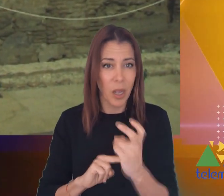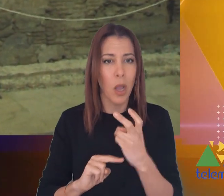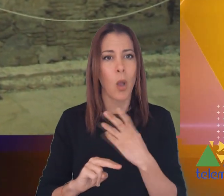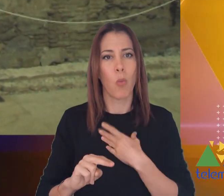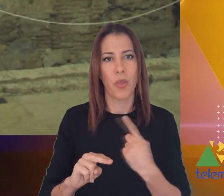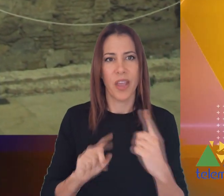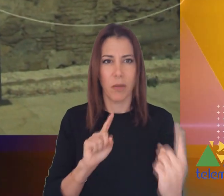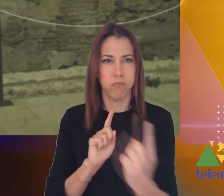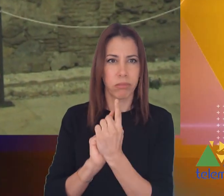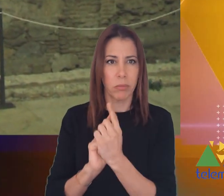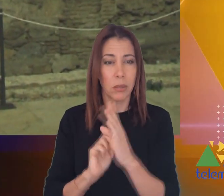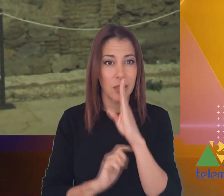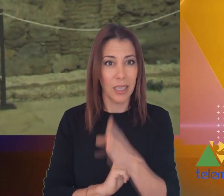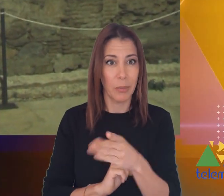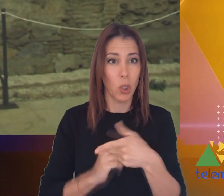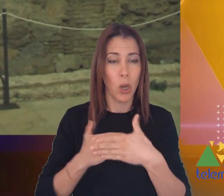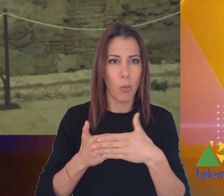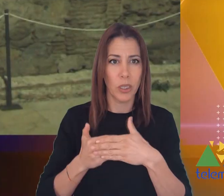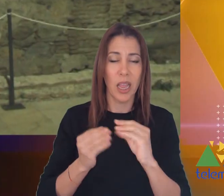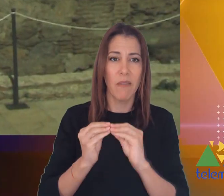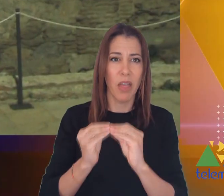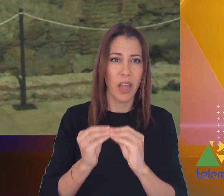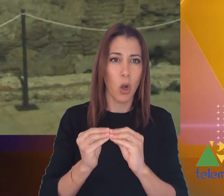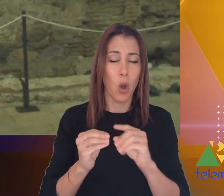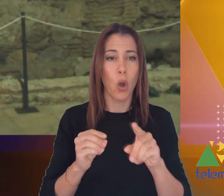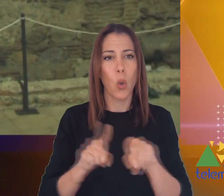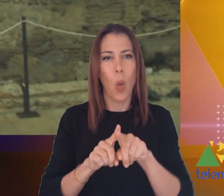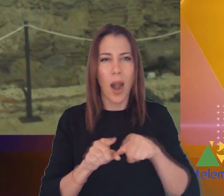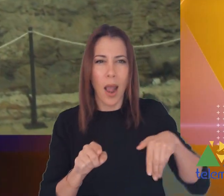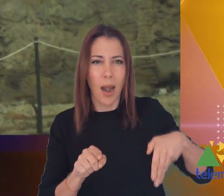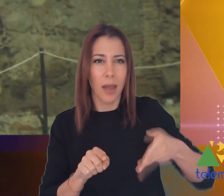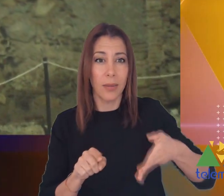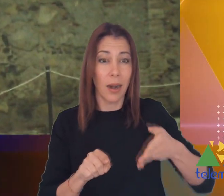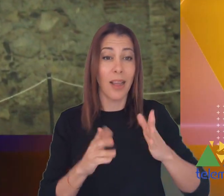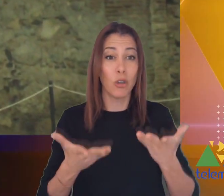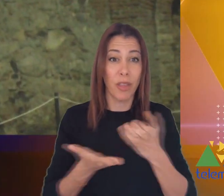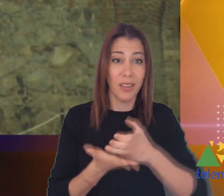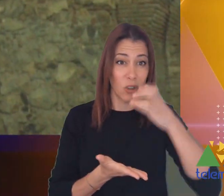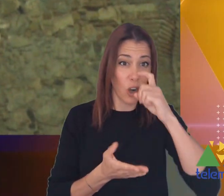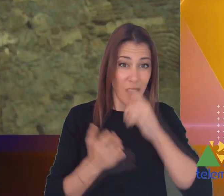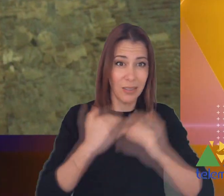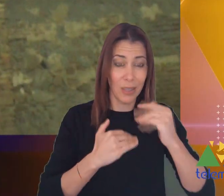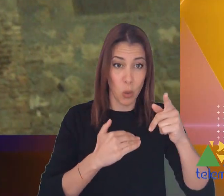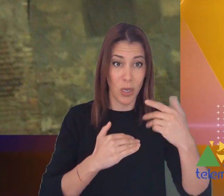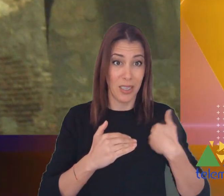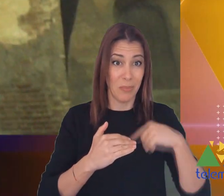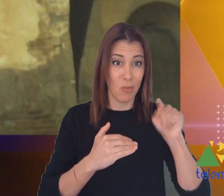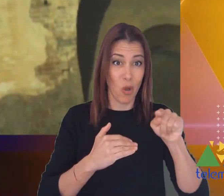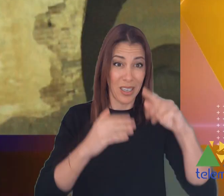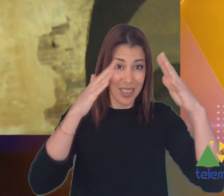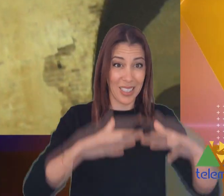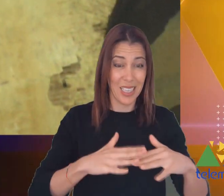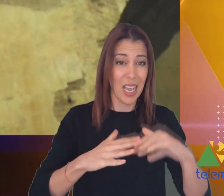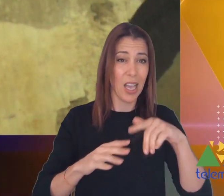pudieran enfrentarse directamente contra la puerta y tuvieran que hacerlo por un lateral, con lo cual desde la torre antigua, que es esta, que es la que se cae con los terremotos de